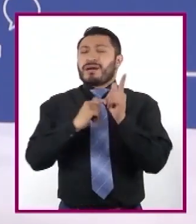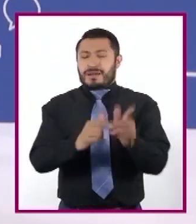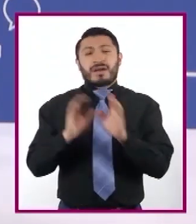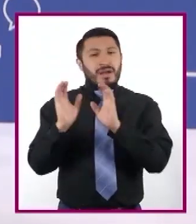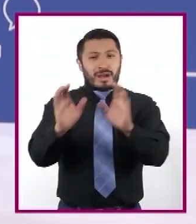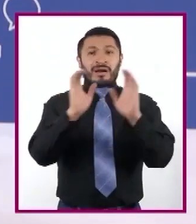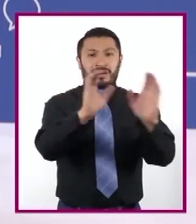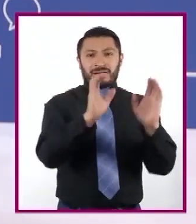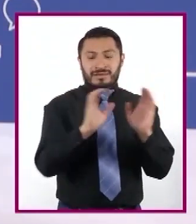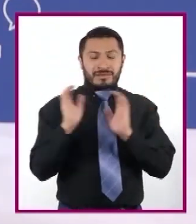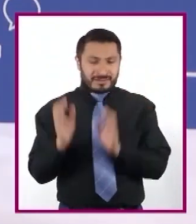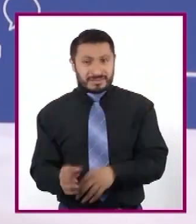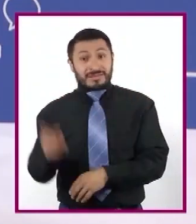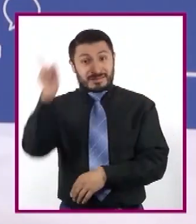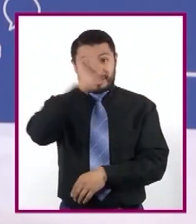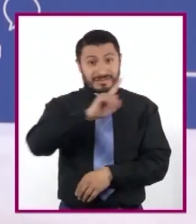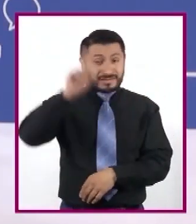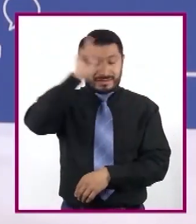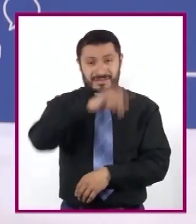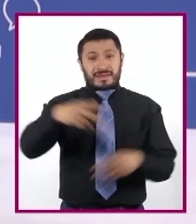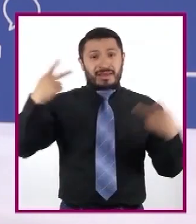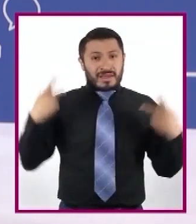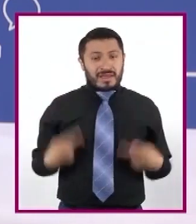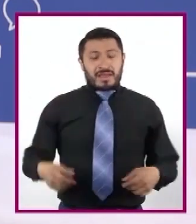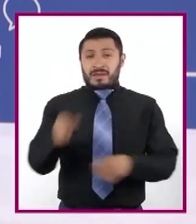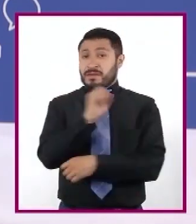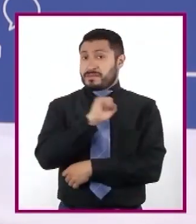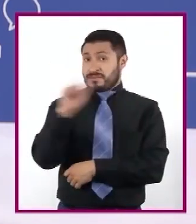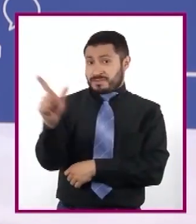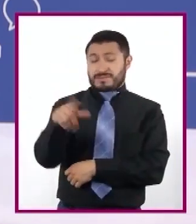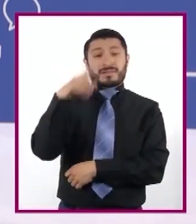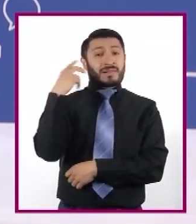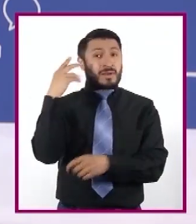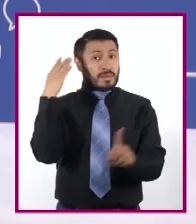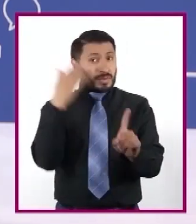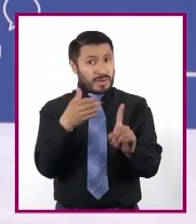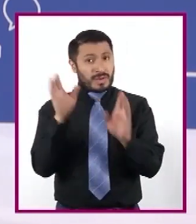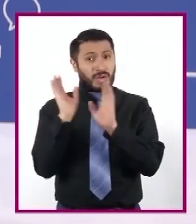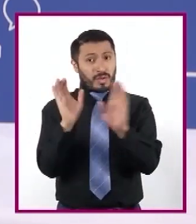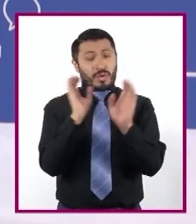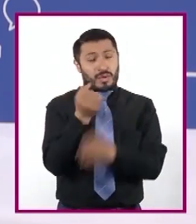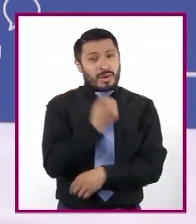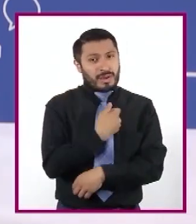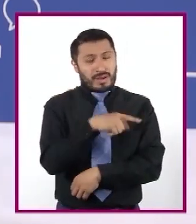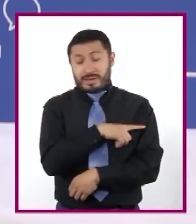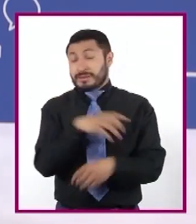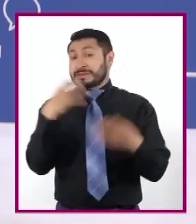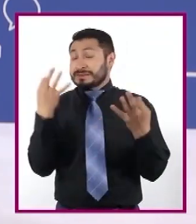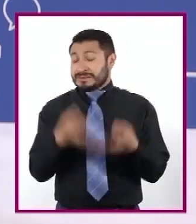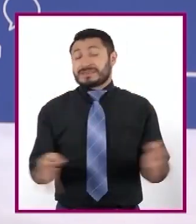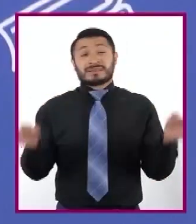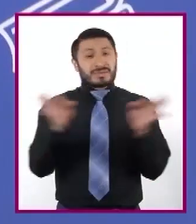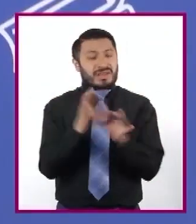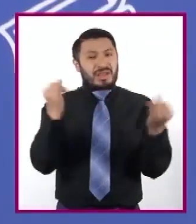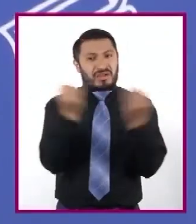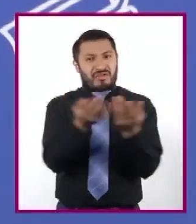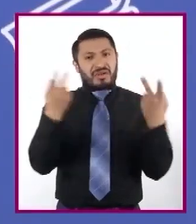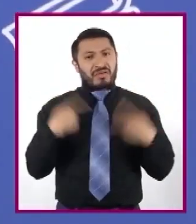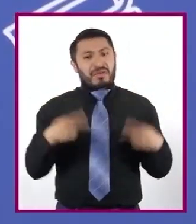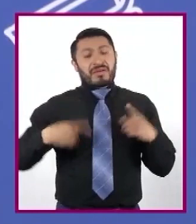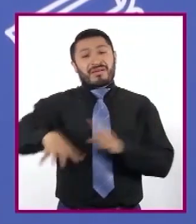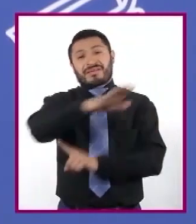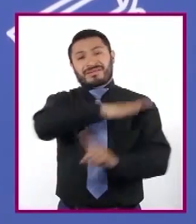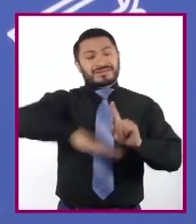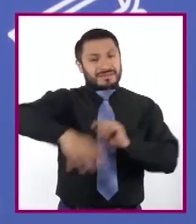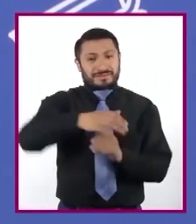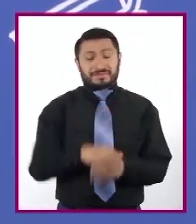de cuidado que nos recomiendan los expertos, a fin de que cuidemos nuestra salud y la de aquellos que nos rodean. También le doy la